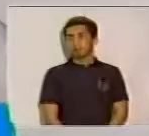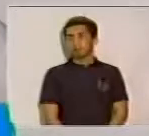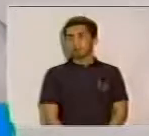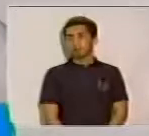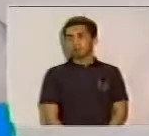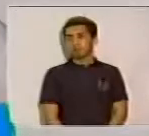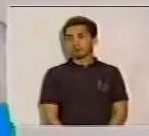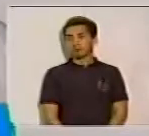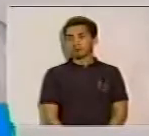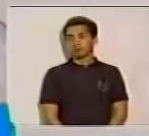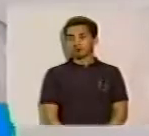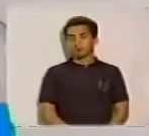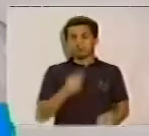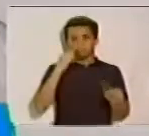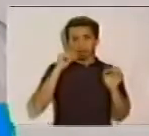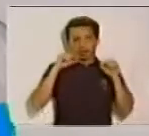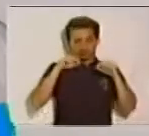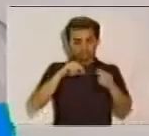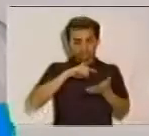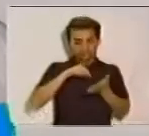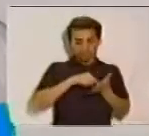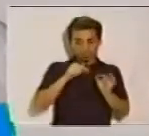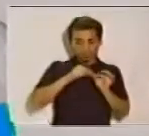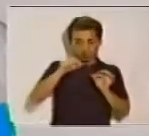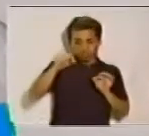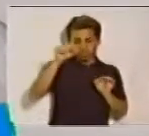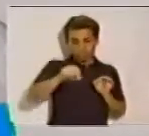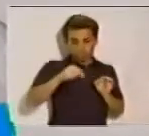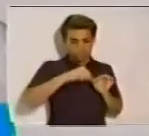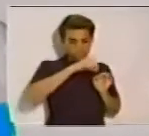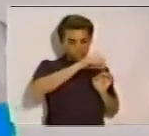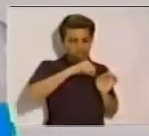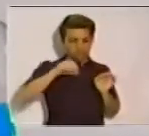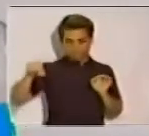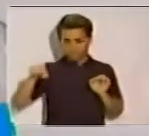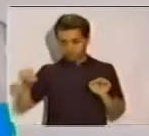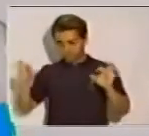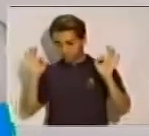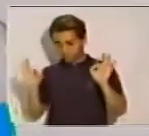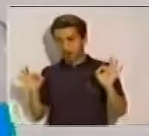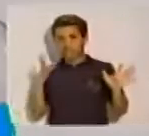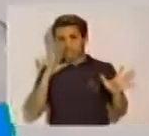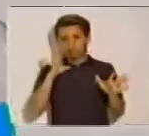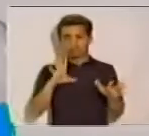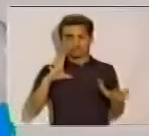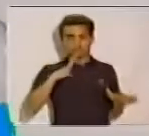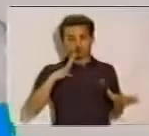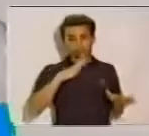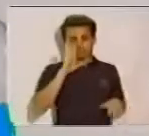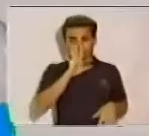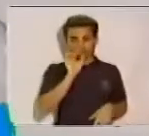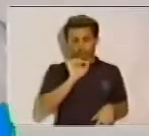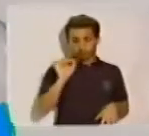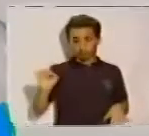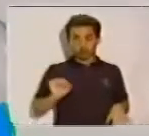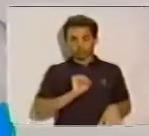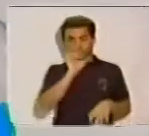El centro con el punto de afuera y ponen otra marca. Y así se van con cada lado. El